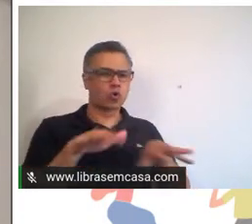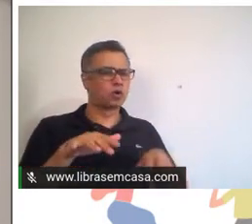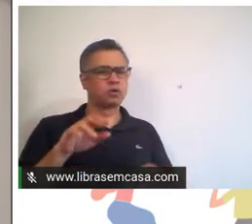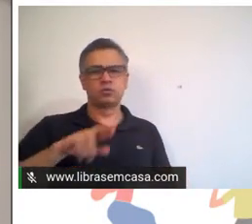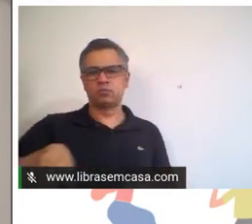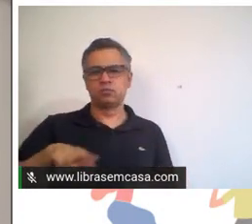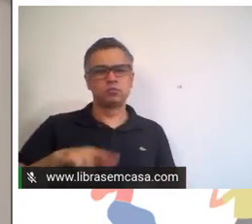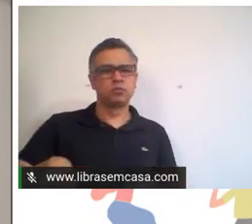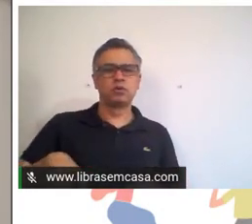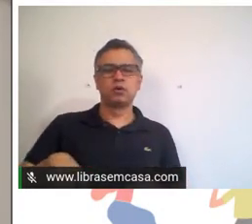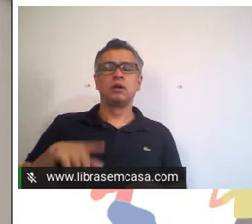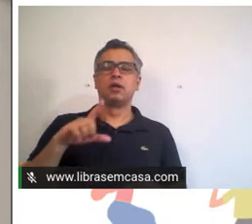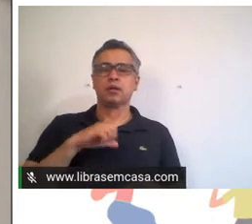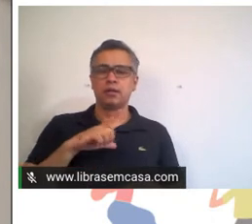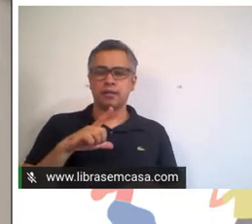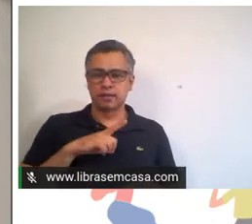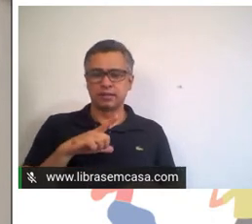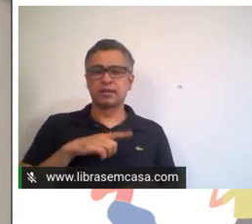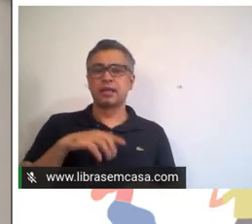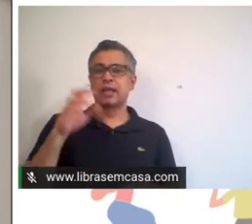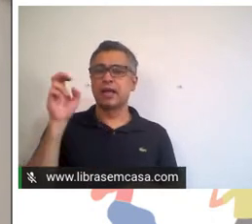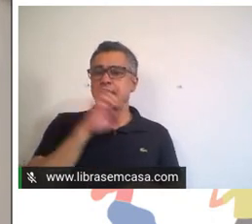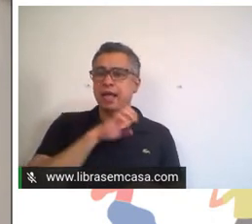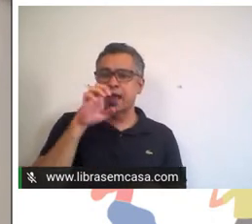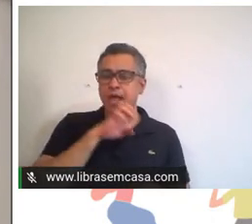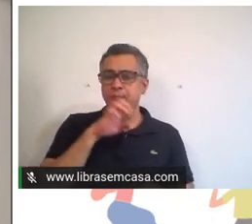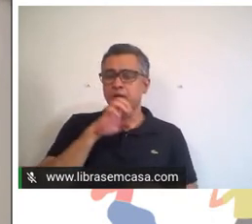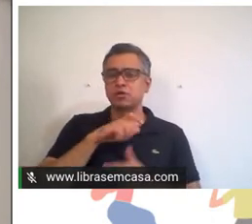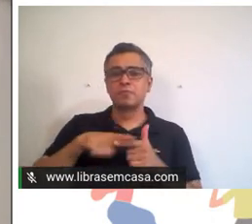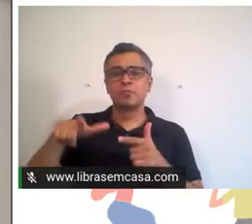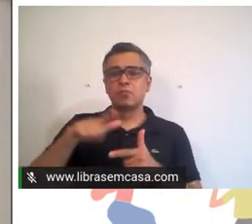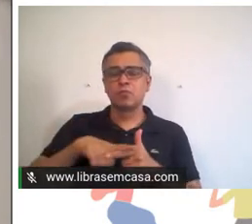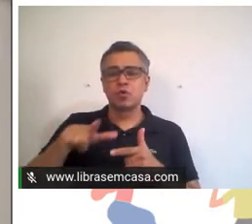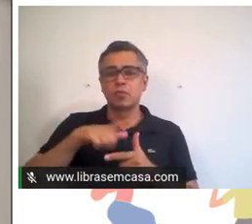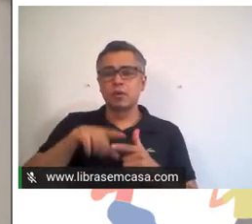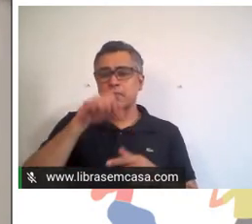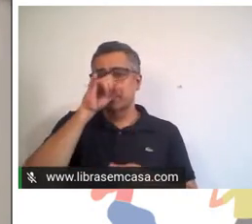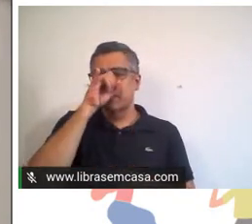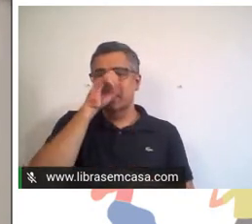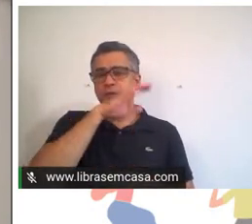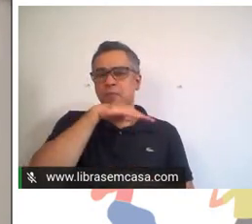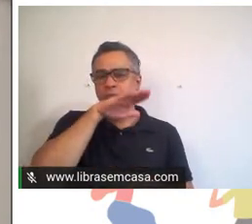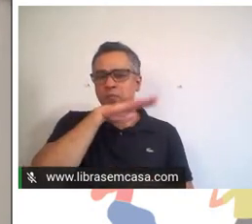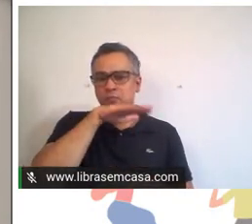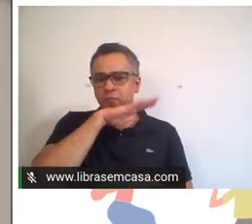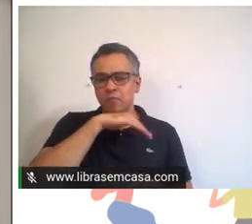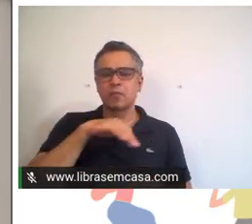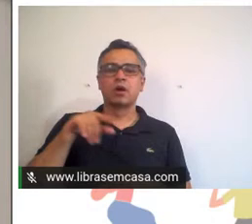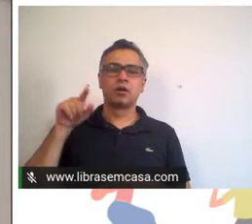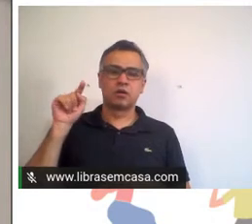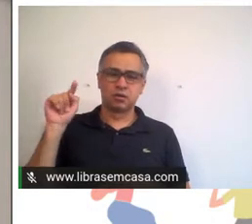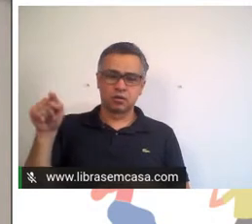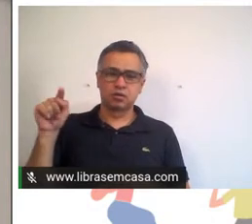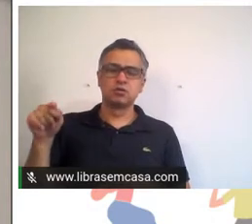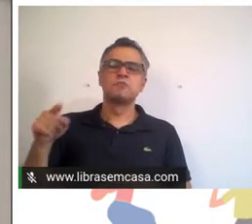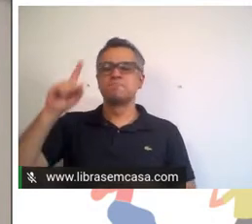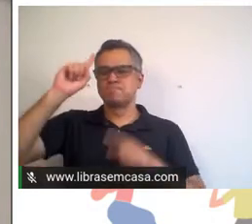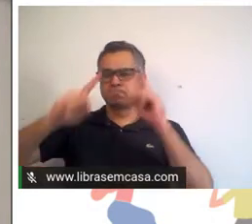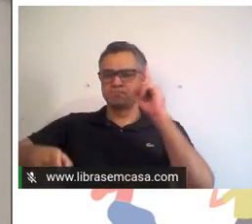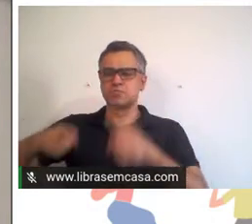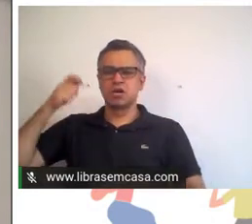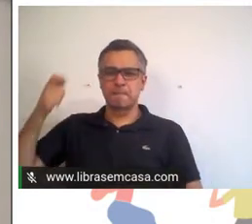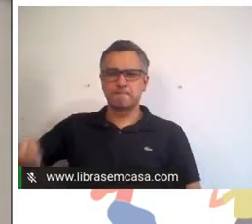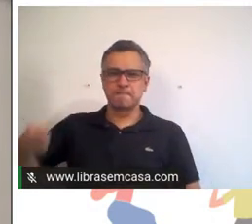además tuvo una emergencia de peste porcina africana que los obligó a matar y a